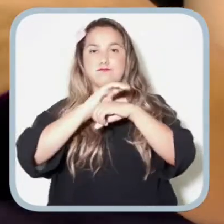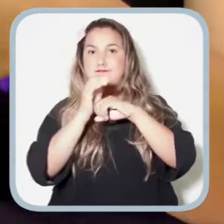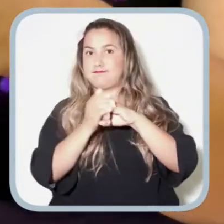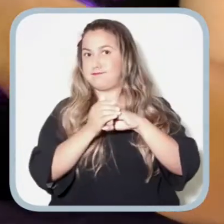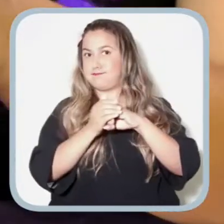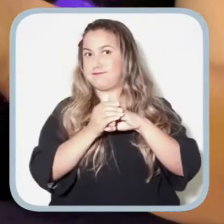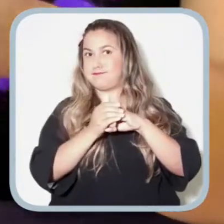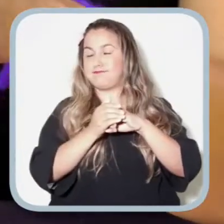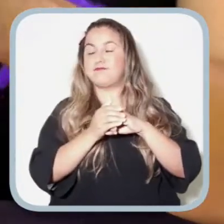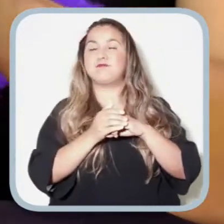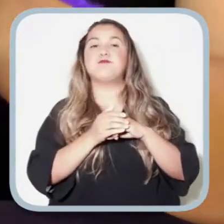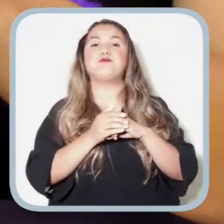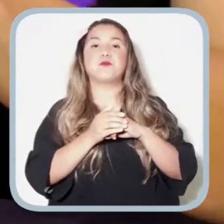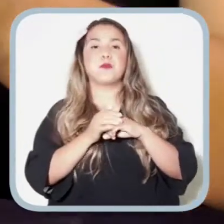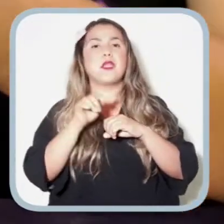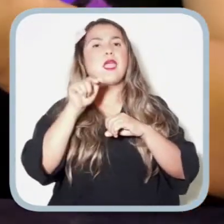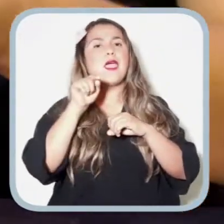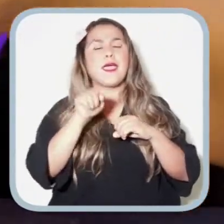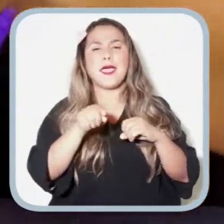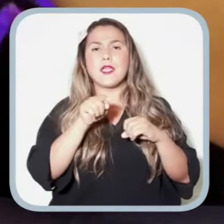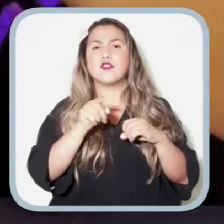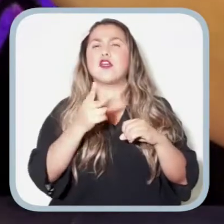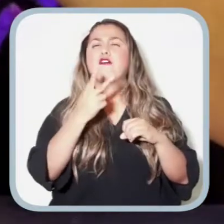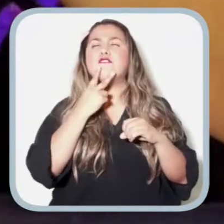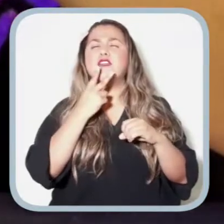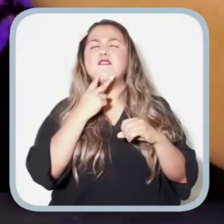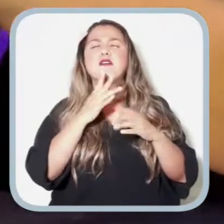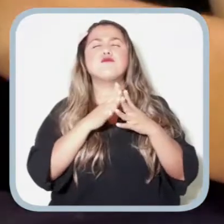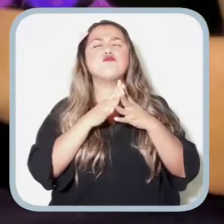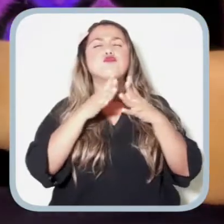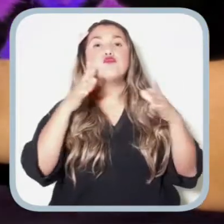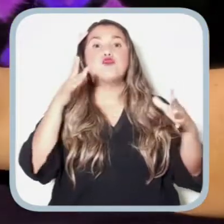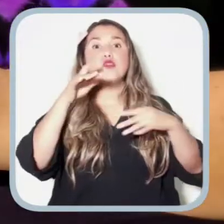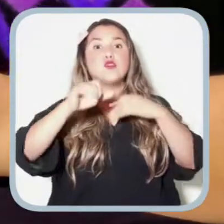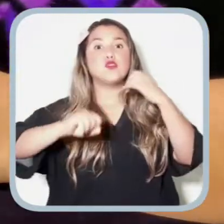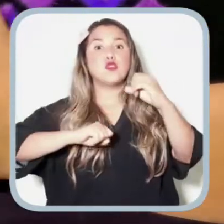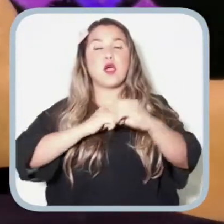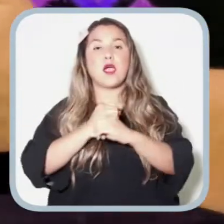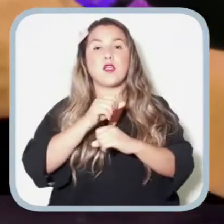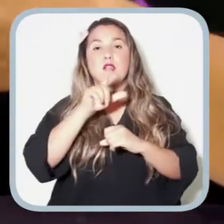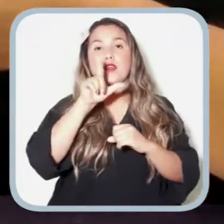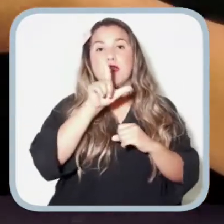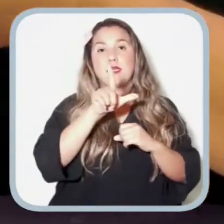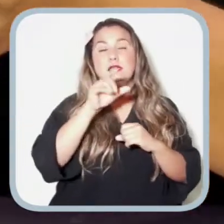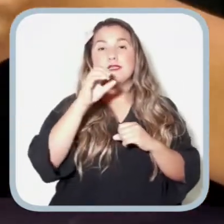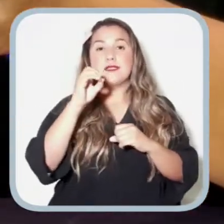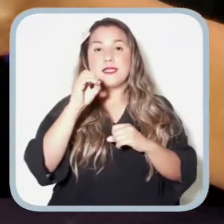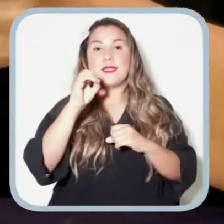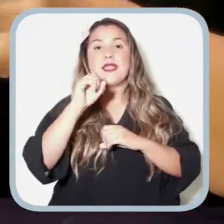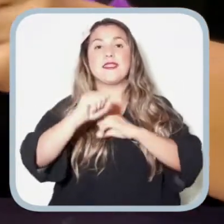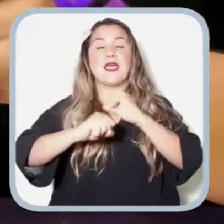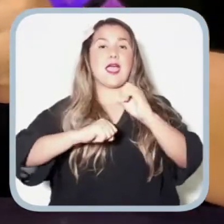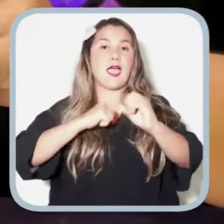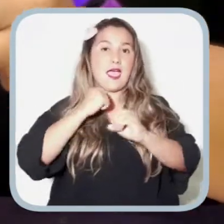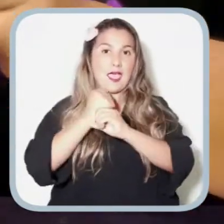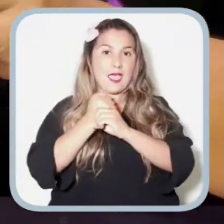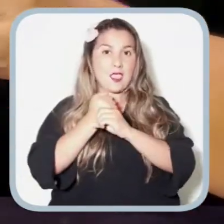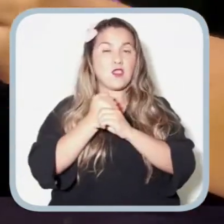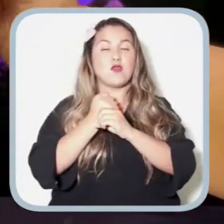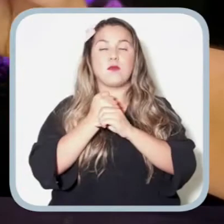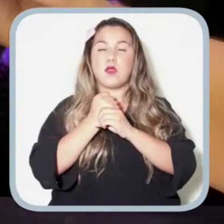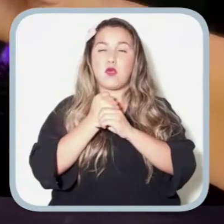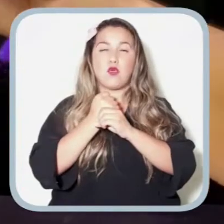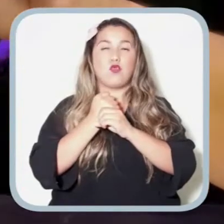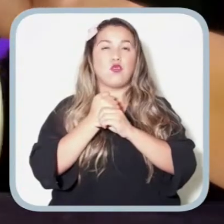son muy muy longevos llegan a vivir hasta 70 años eso está en cautivo en cautiverio pero son